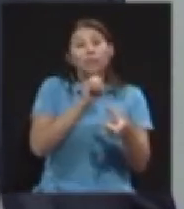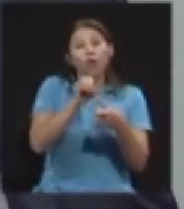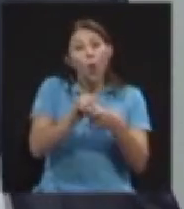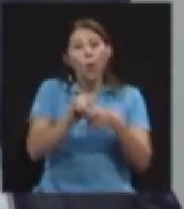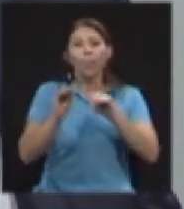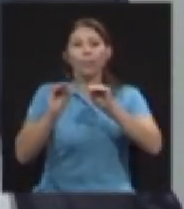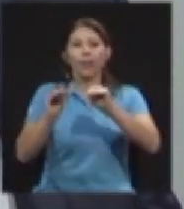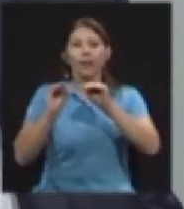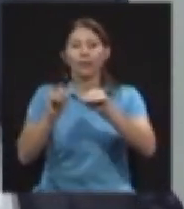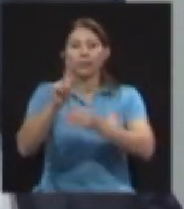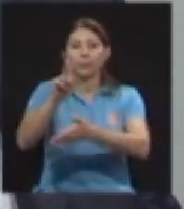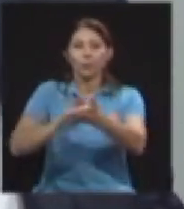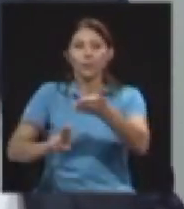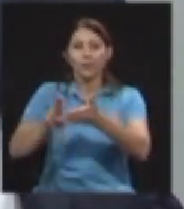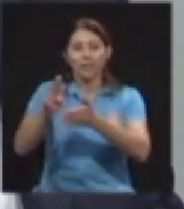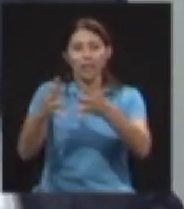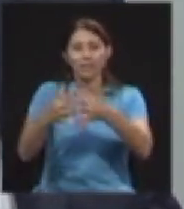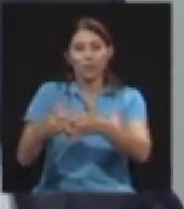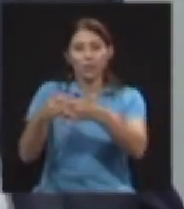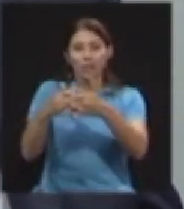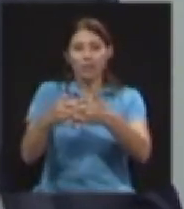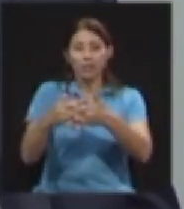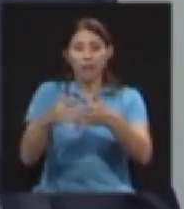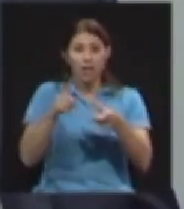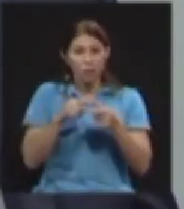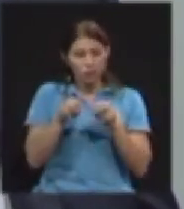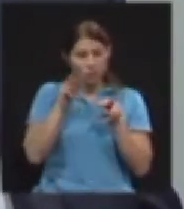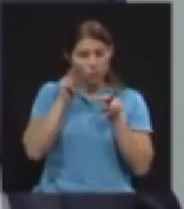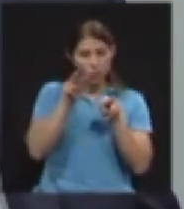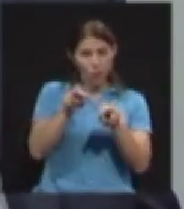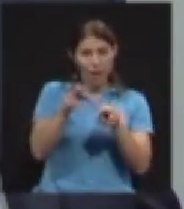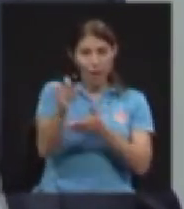economistas que ganan el premio Nobel y que provienen de,